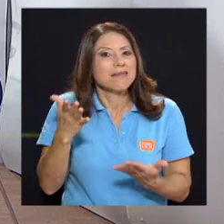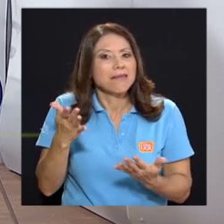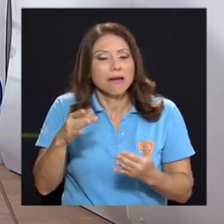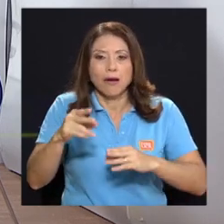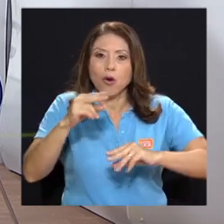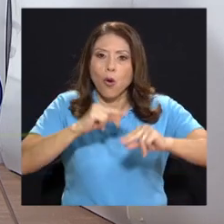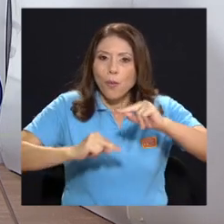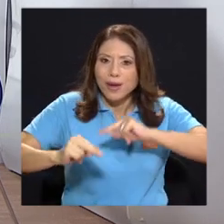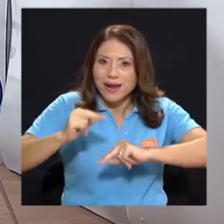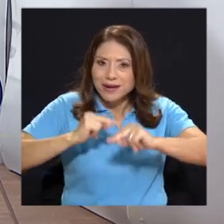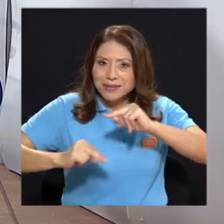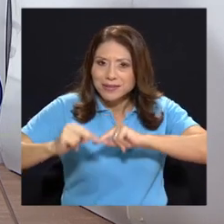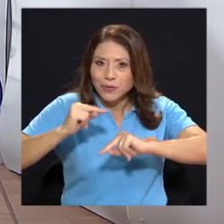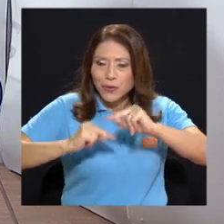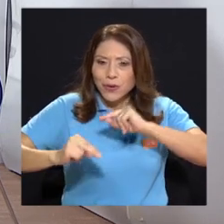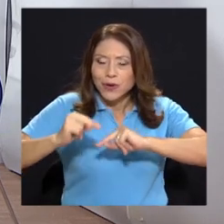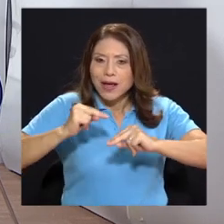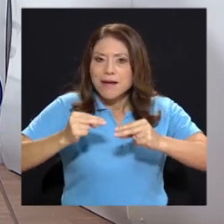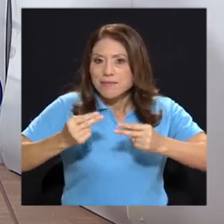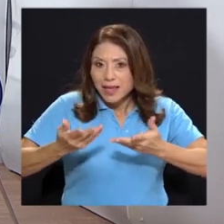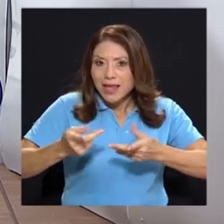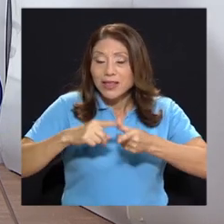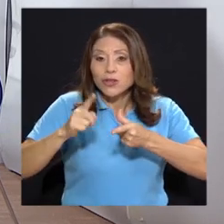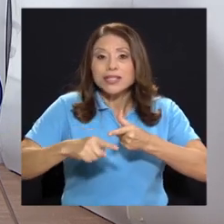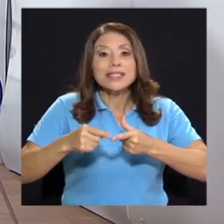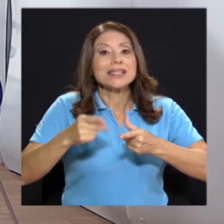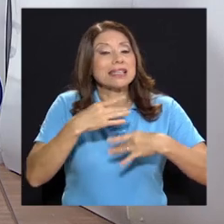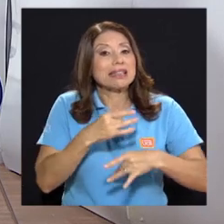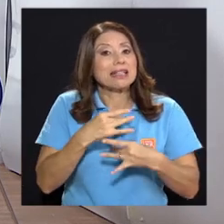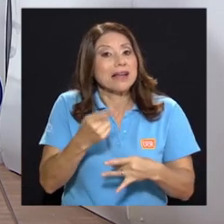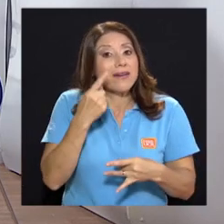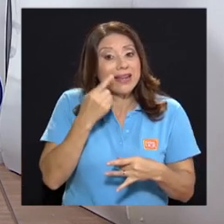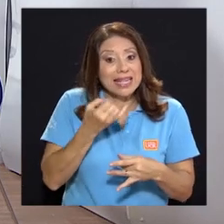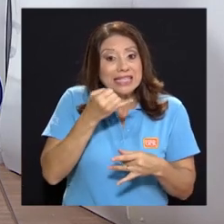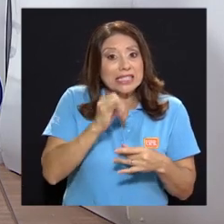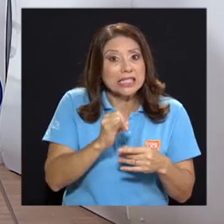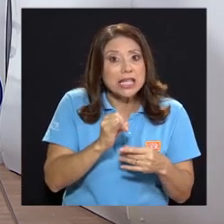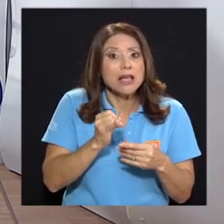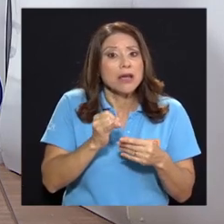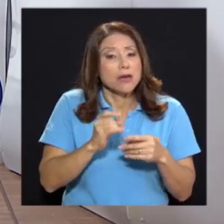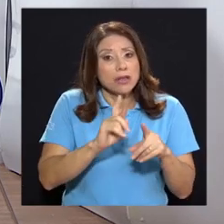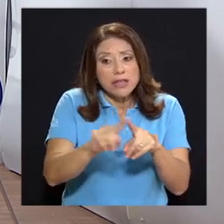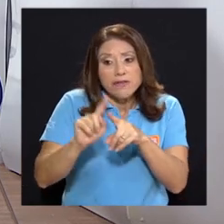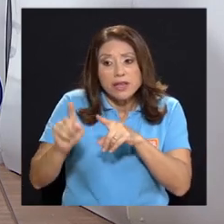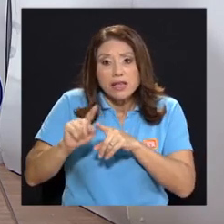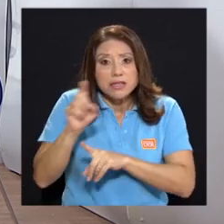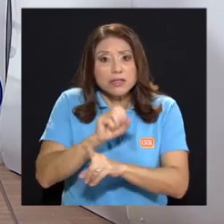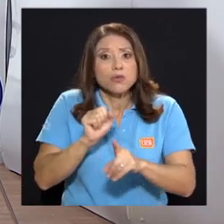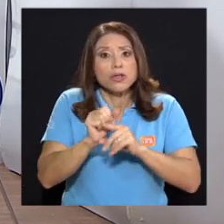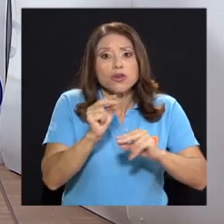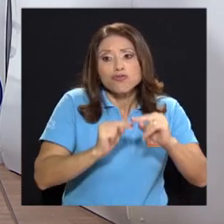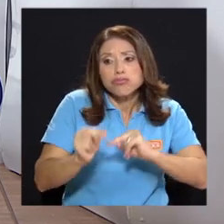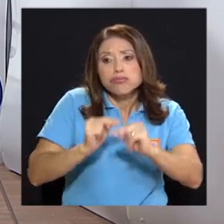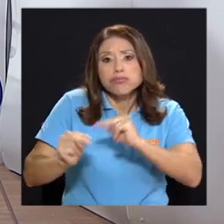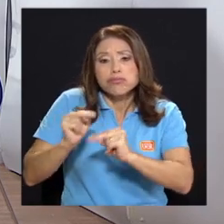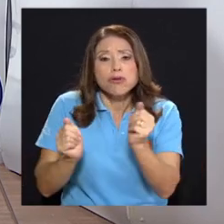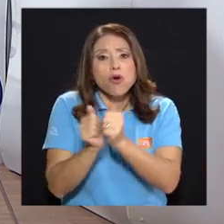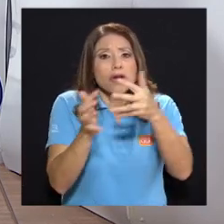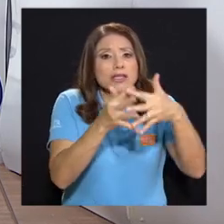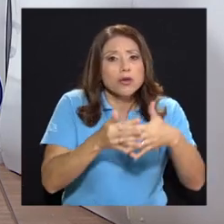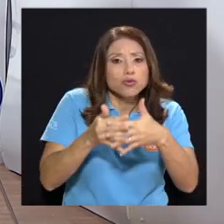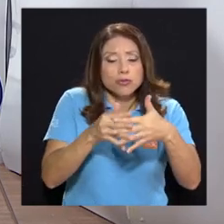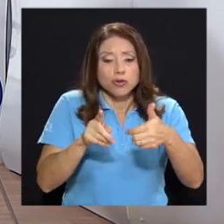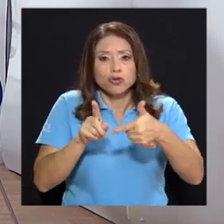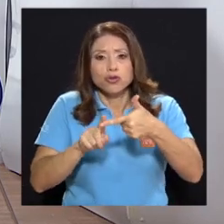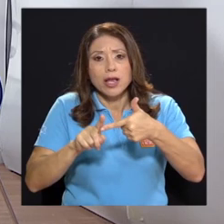entonces lo que interesaba a ver es si los flujos de comercio con eeuu con centroamérica y con república dominicana que era